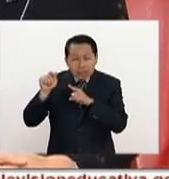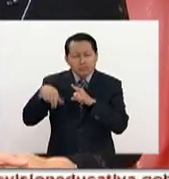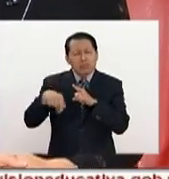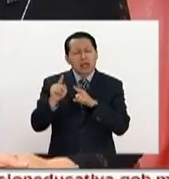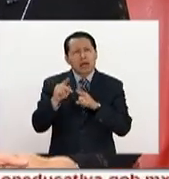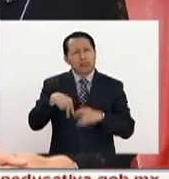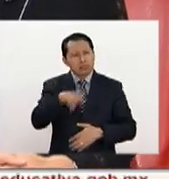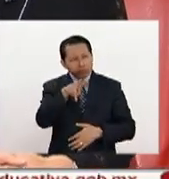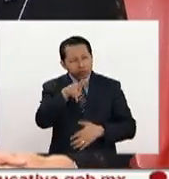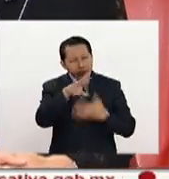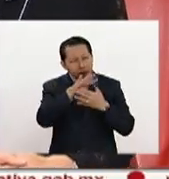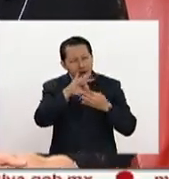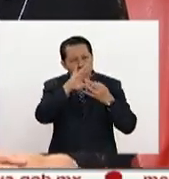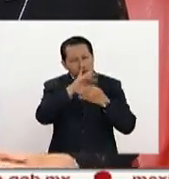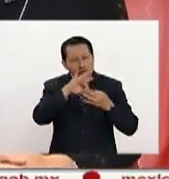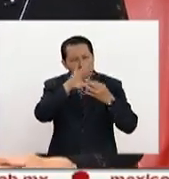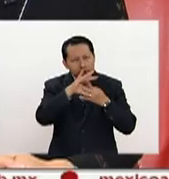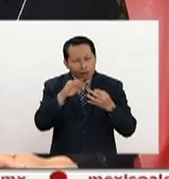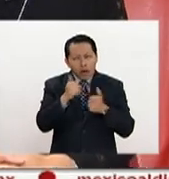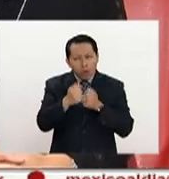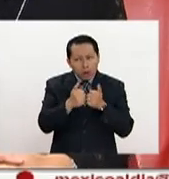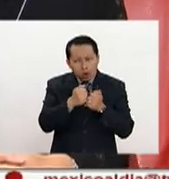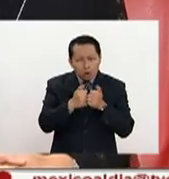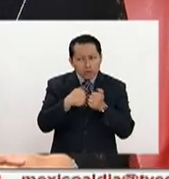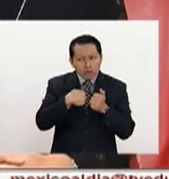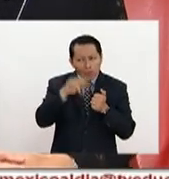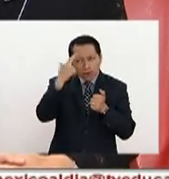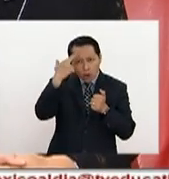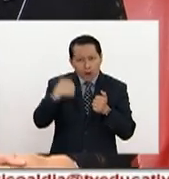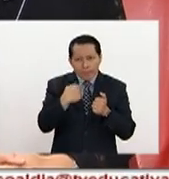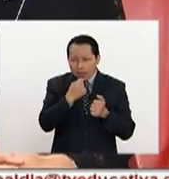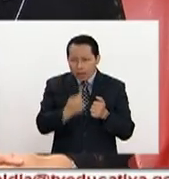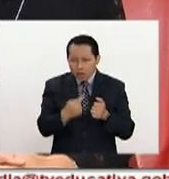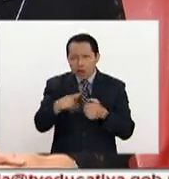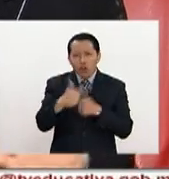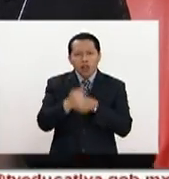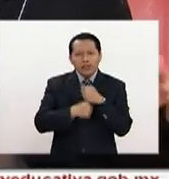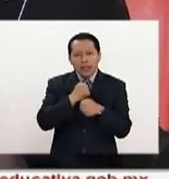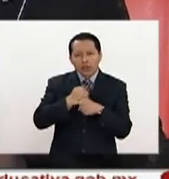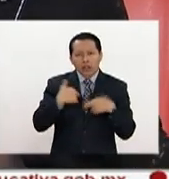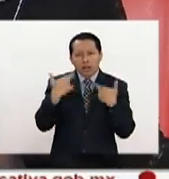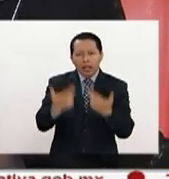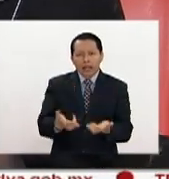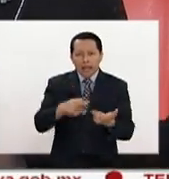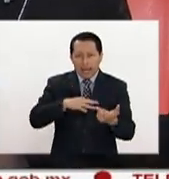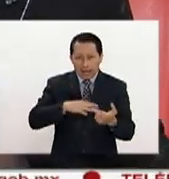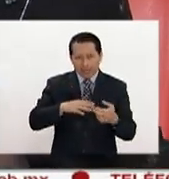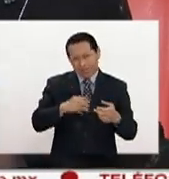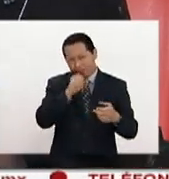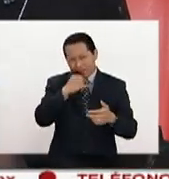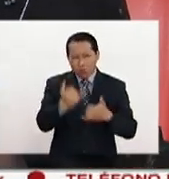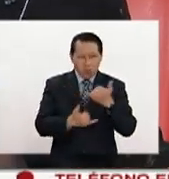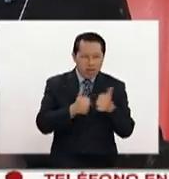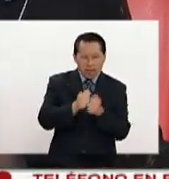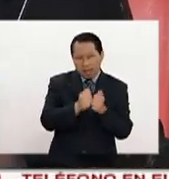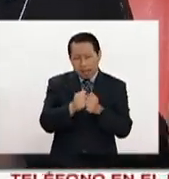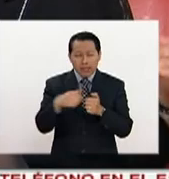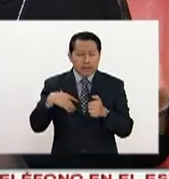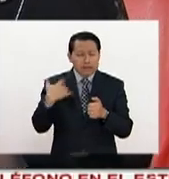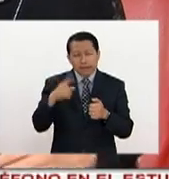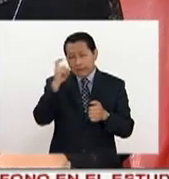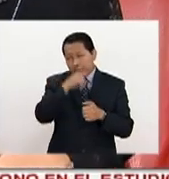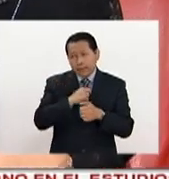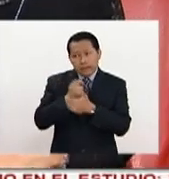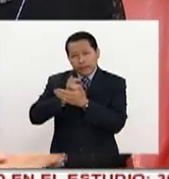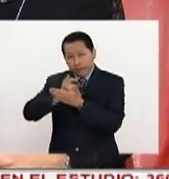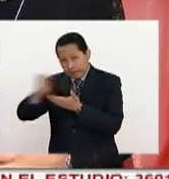videojuegos y lo que causan en los hijos, me acordé de mi niño que a los 12 años le regalé una consola con mucho esfuerzo, sacrificio, y